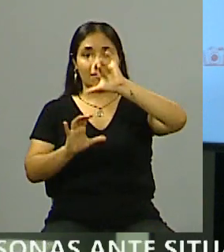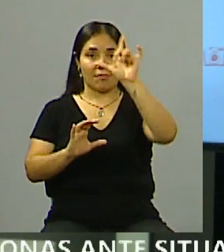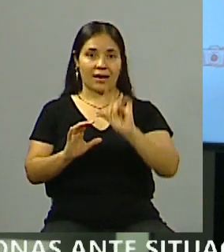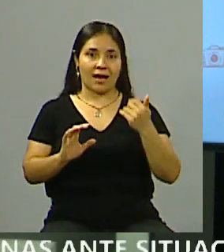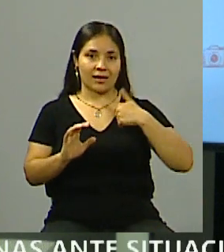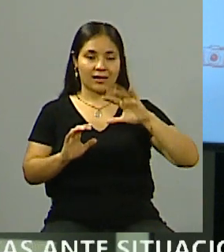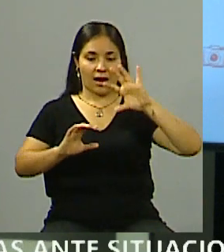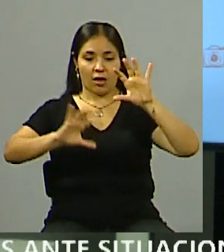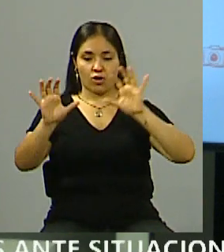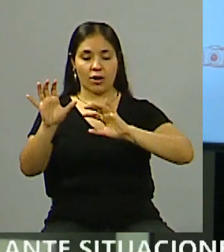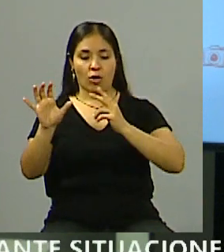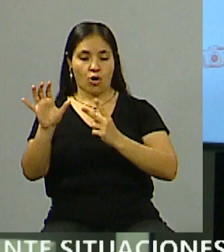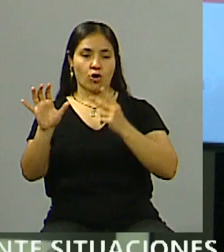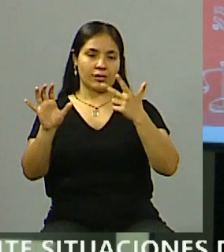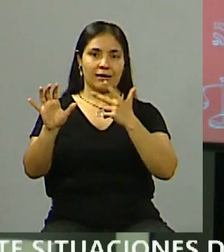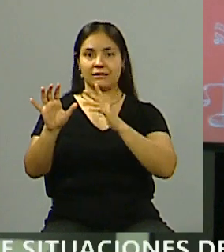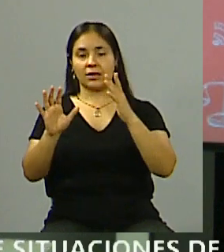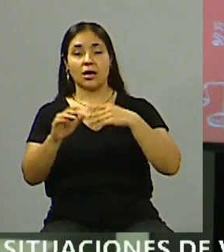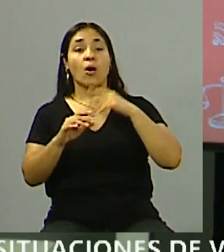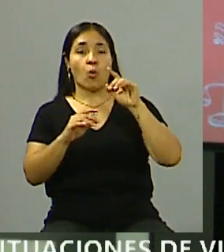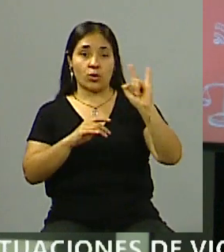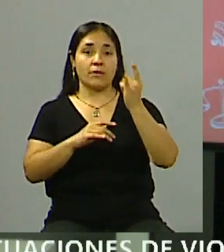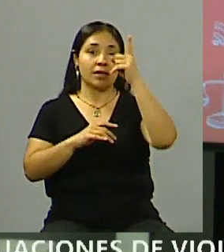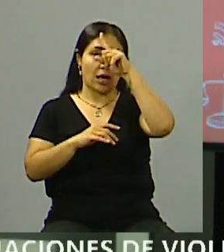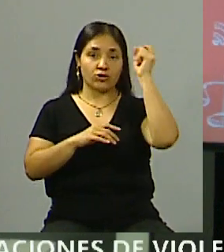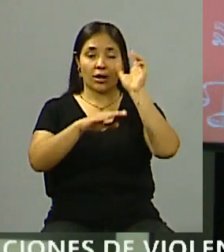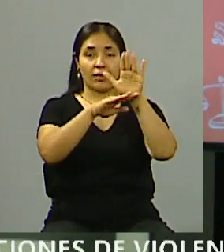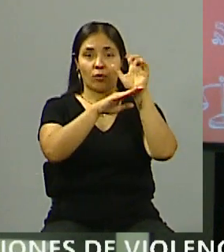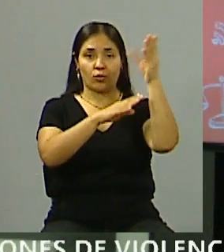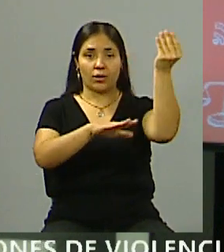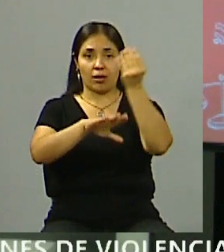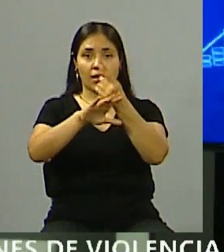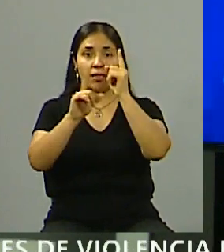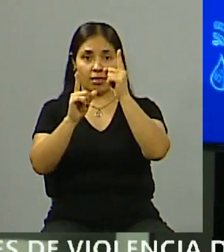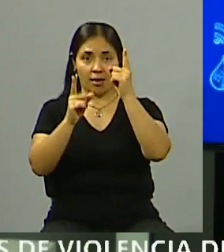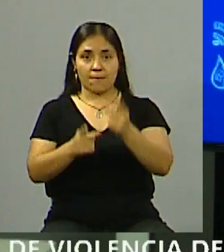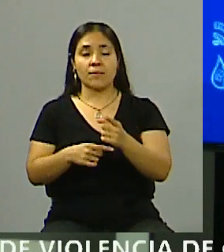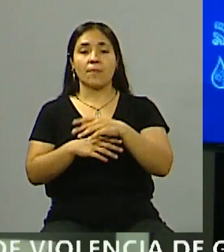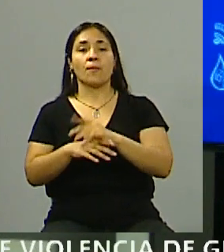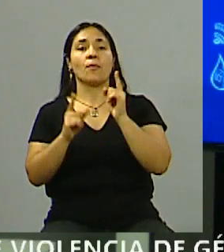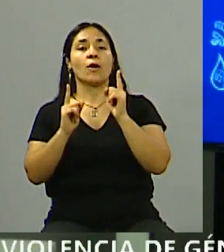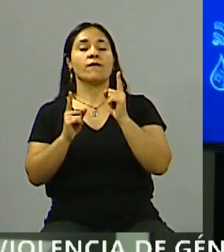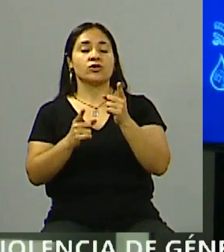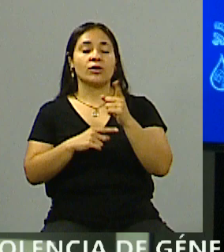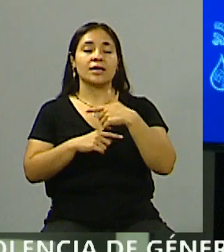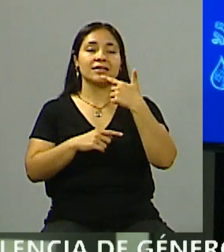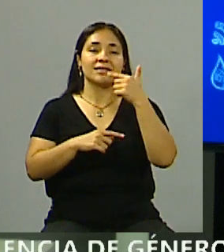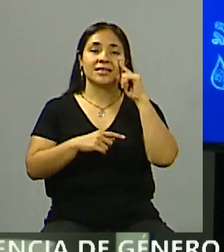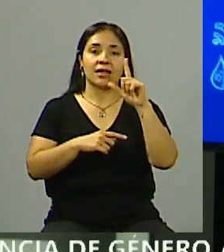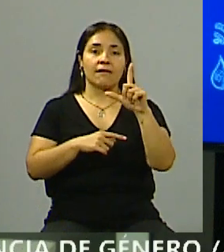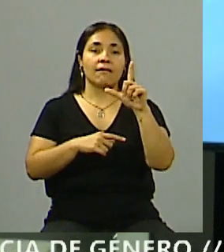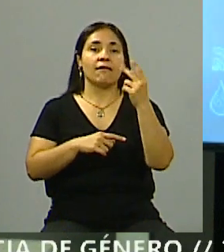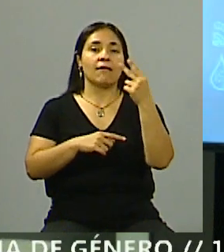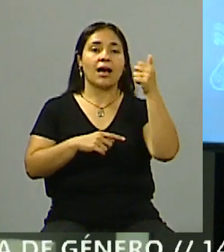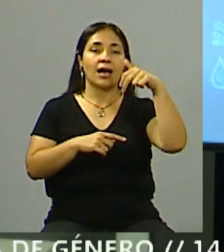Entre una de las universidades es la Universidad Nacional de Cuyo y participan las profesoras Silvana Giovanna Caizón y